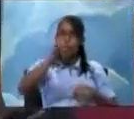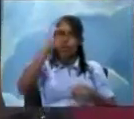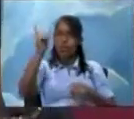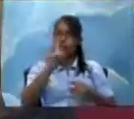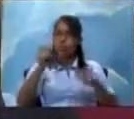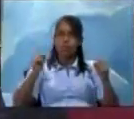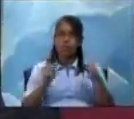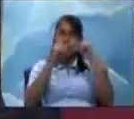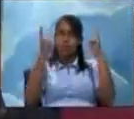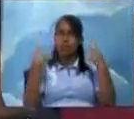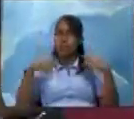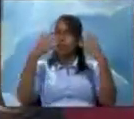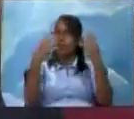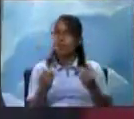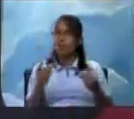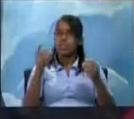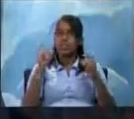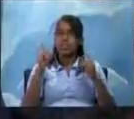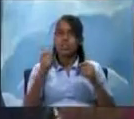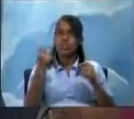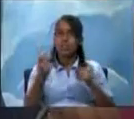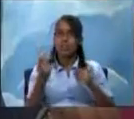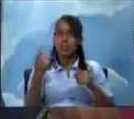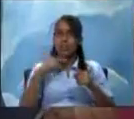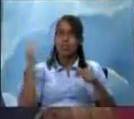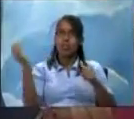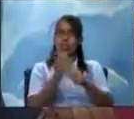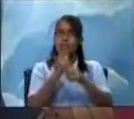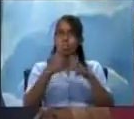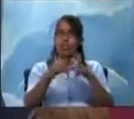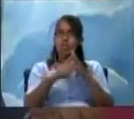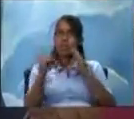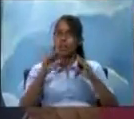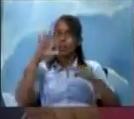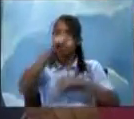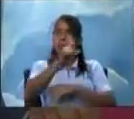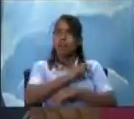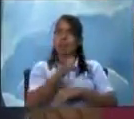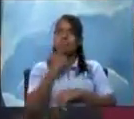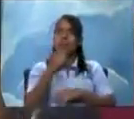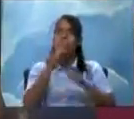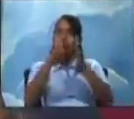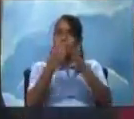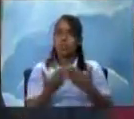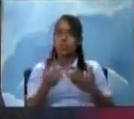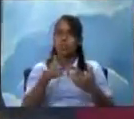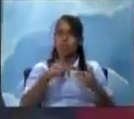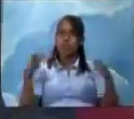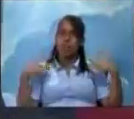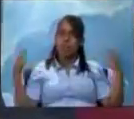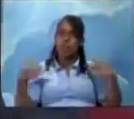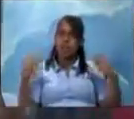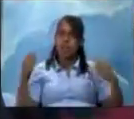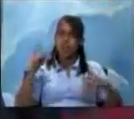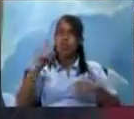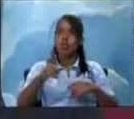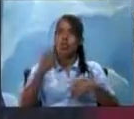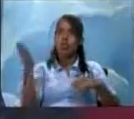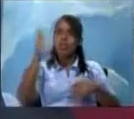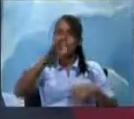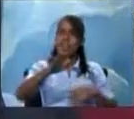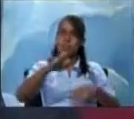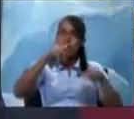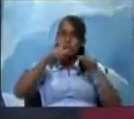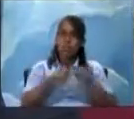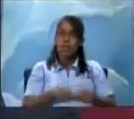nos sorprende que haya escasez, que tengamos dinero y no consigamos cosas que comprar. Eso es algo bíblico. Yo me alegro y me gozo. Los